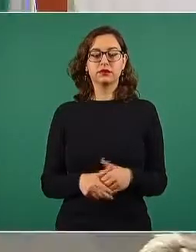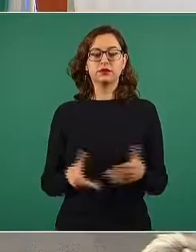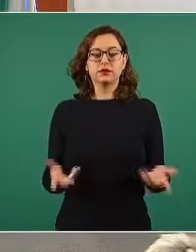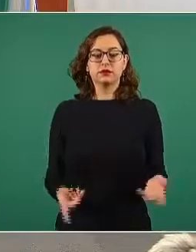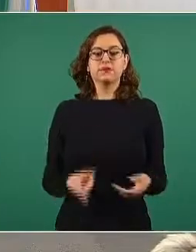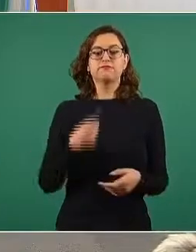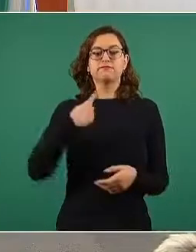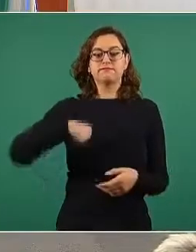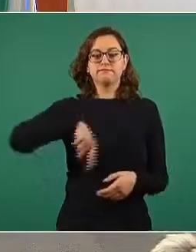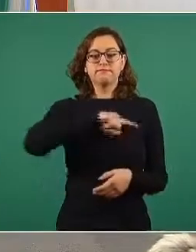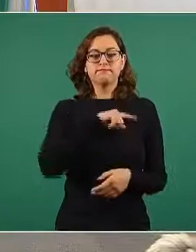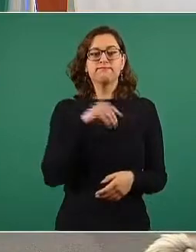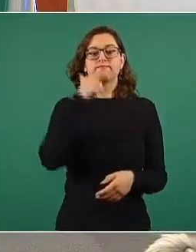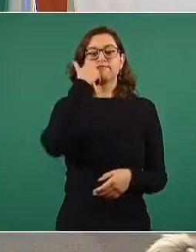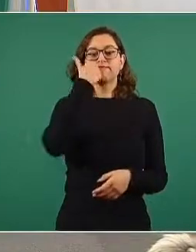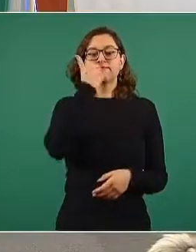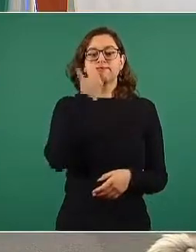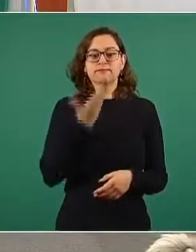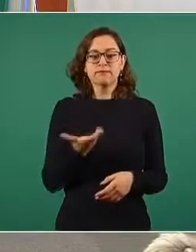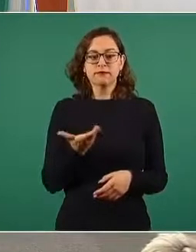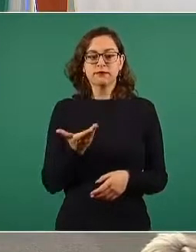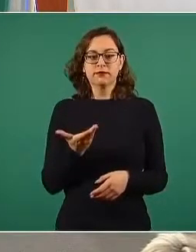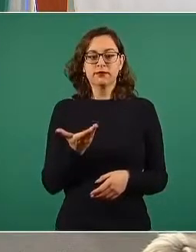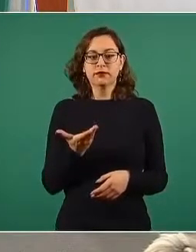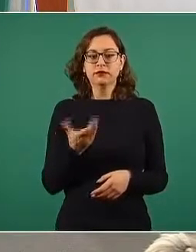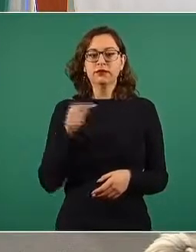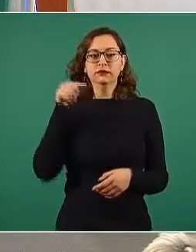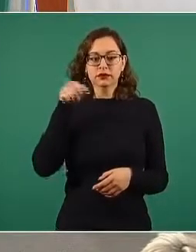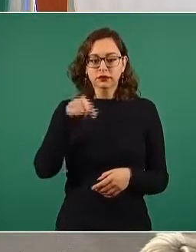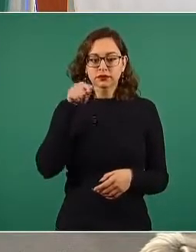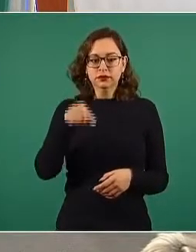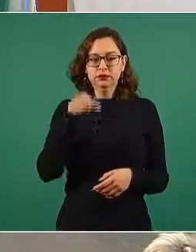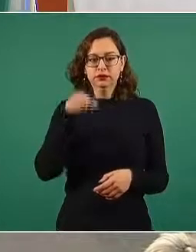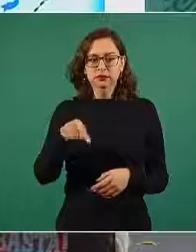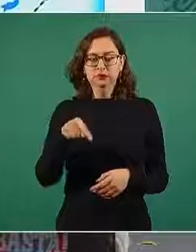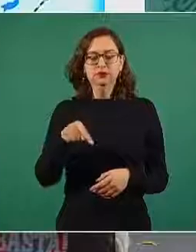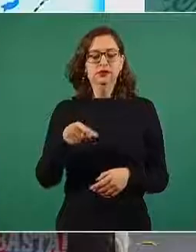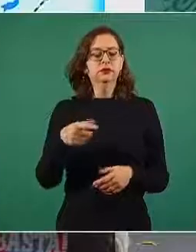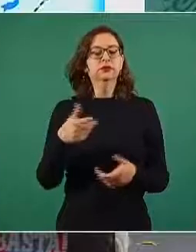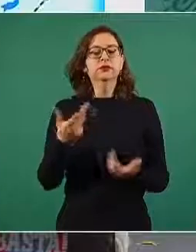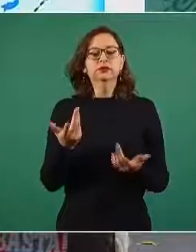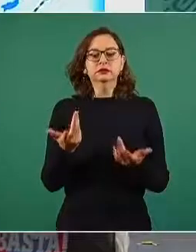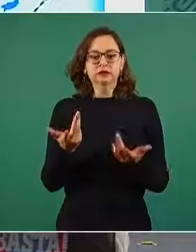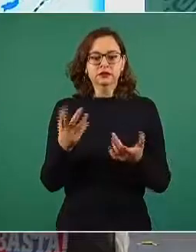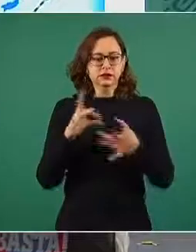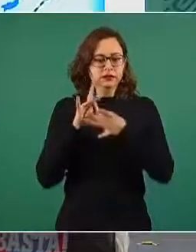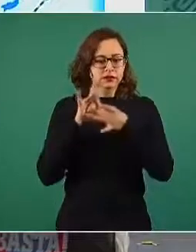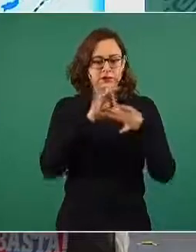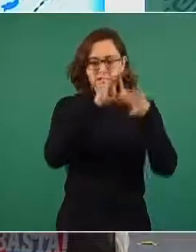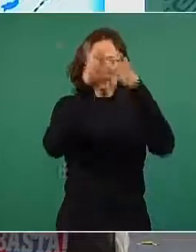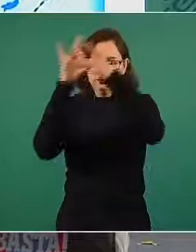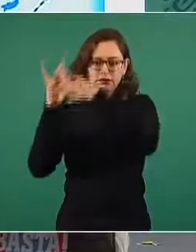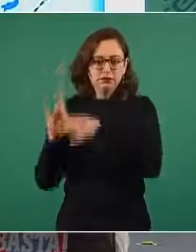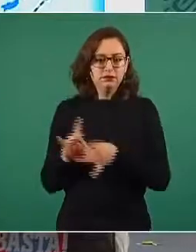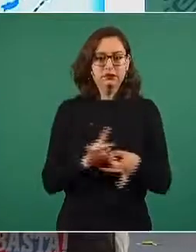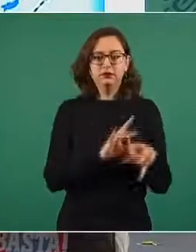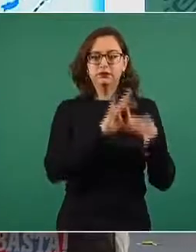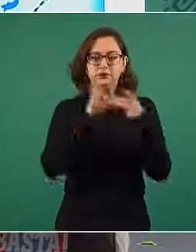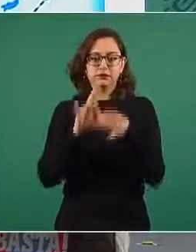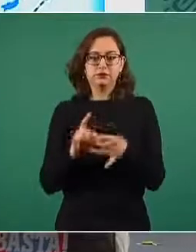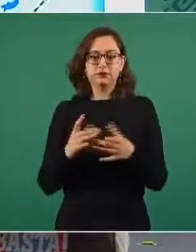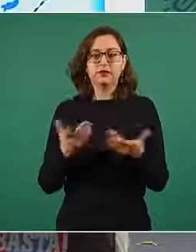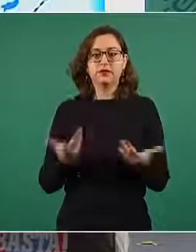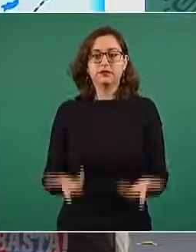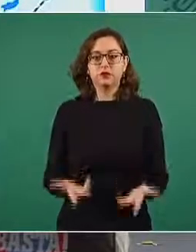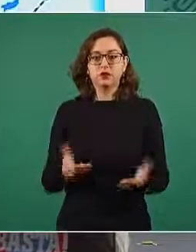que se convierta en un canal de Panamá por tierra para unir al